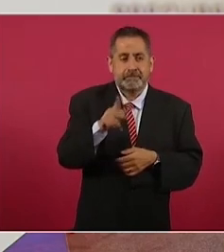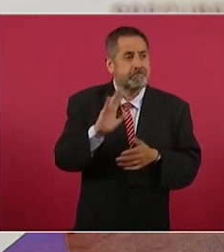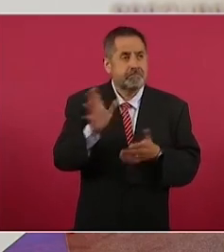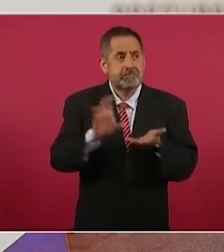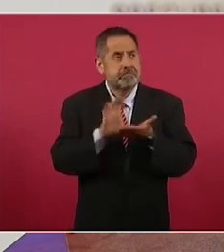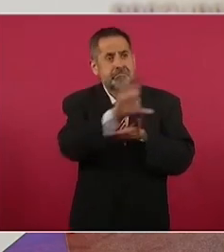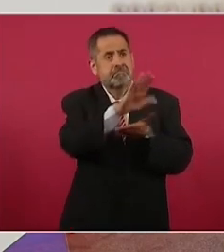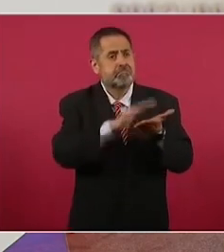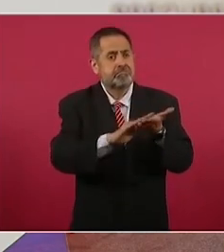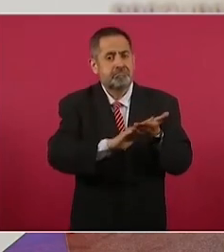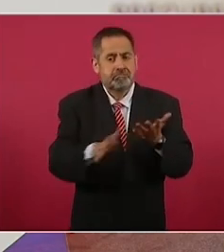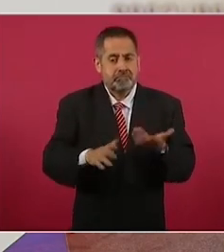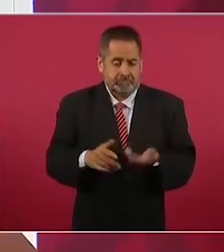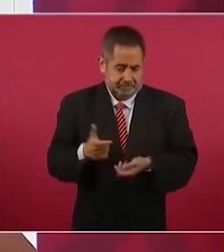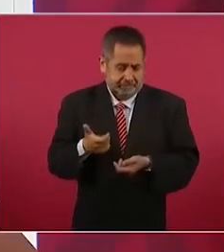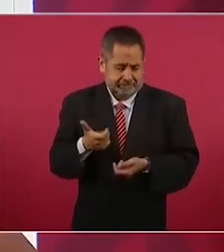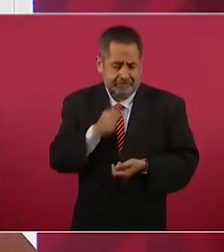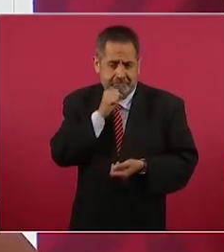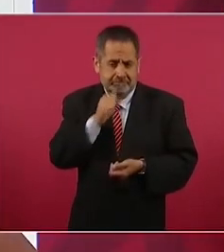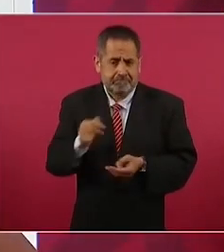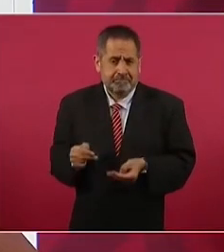Imagínense si fuese negocio.